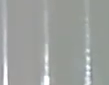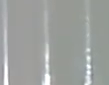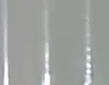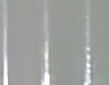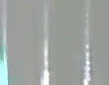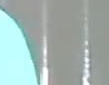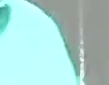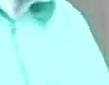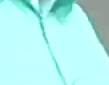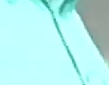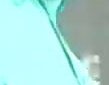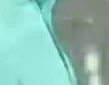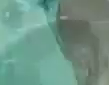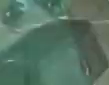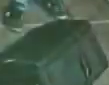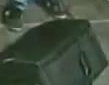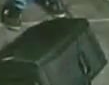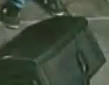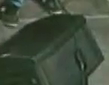l